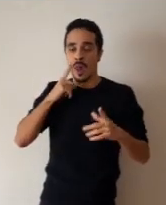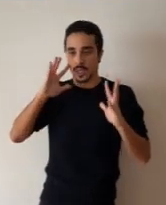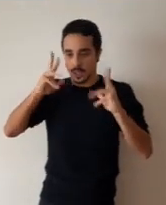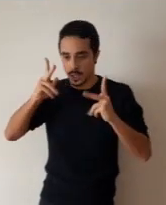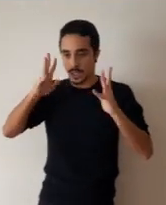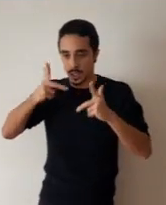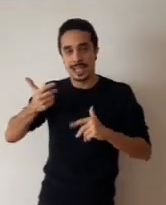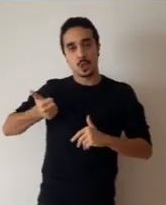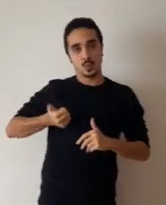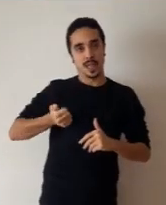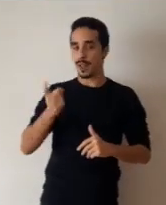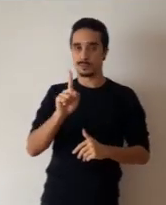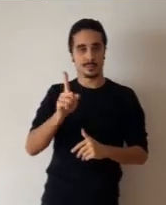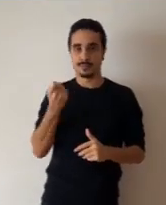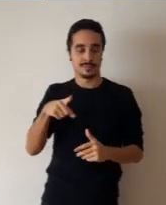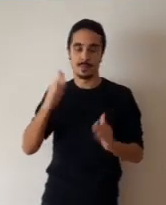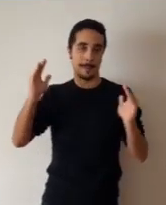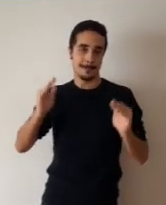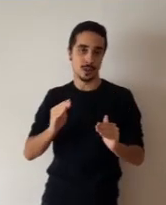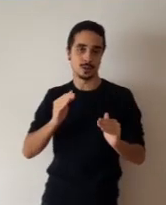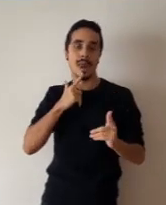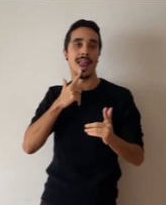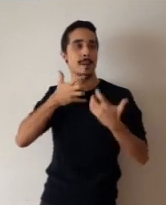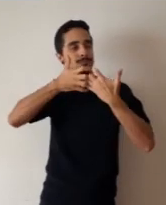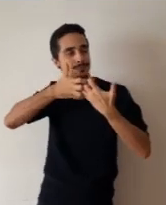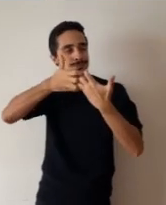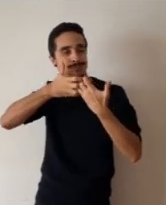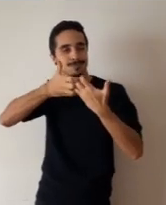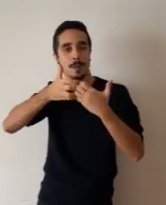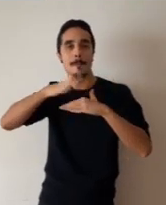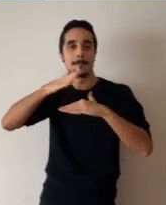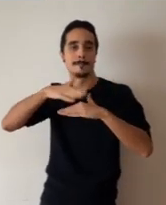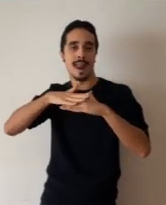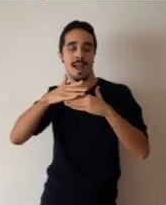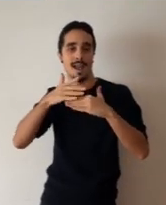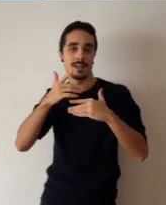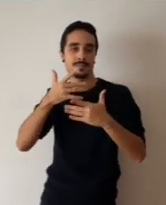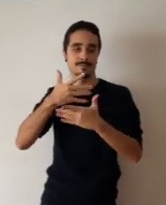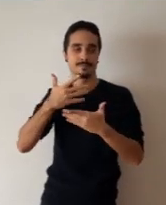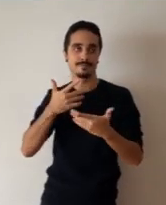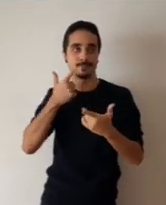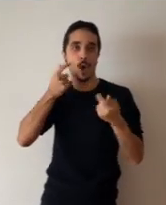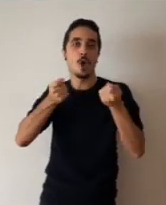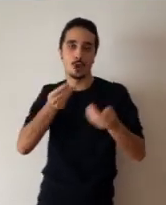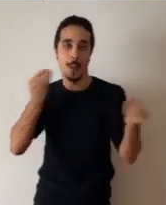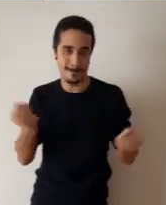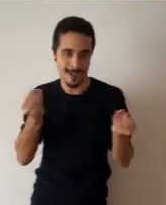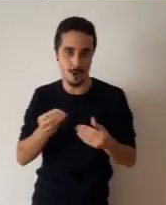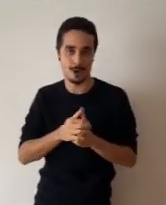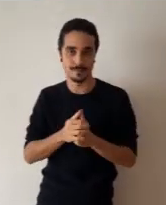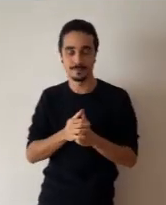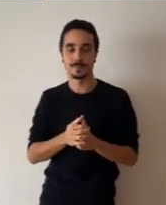que estar segregando forzadamente insulina, pues se puede dedicar a lo mejor a pelear contra